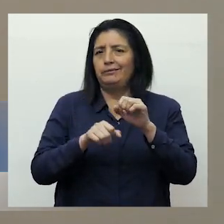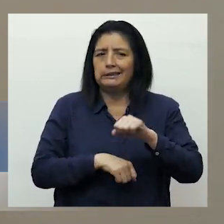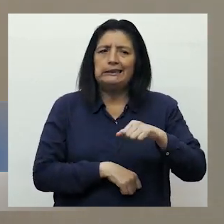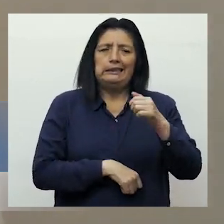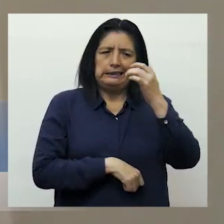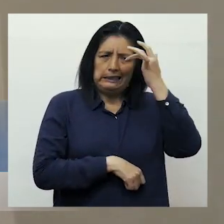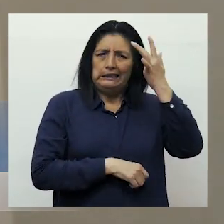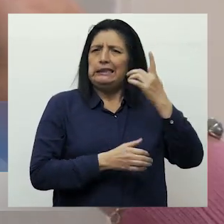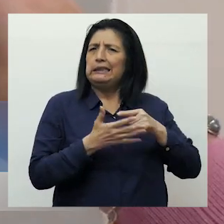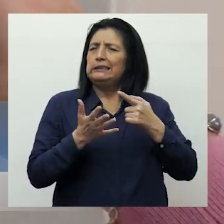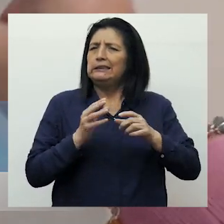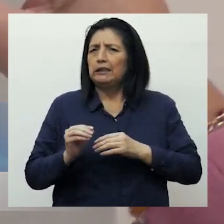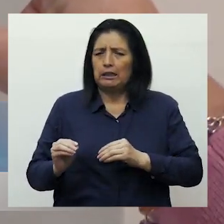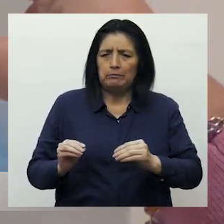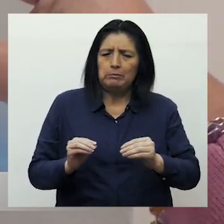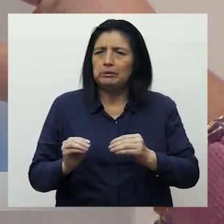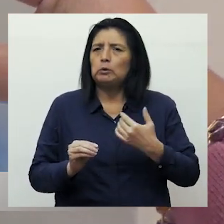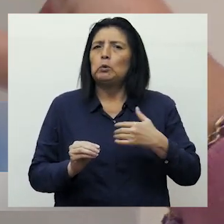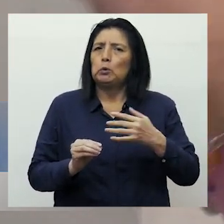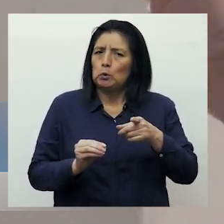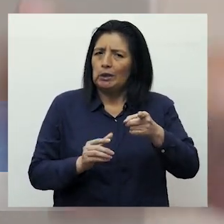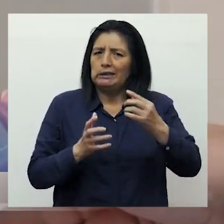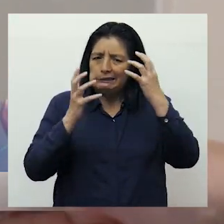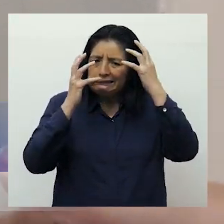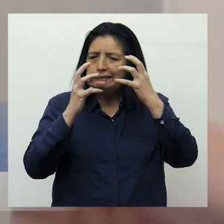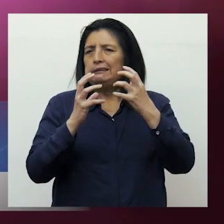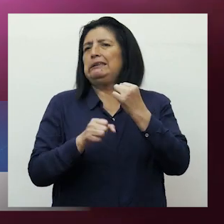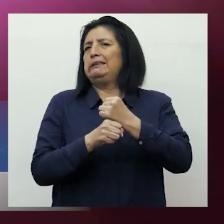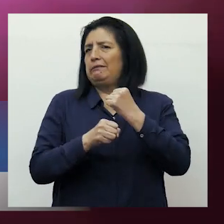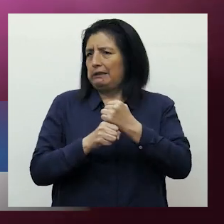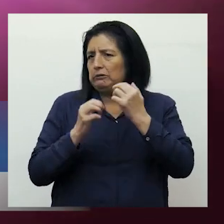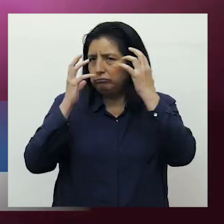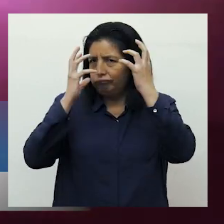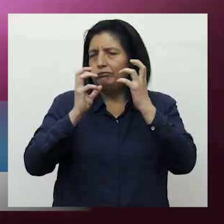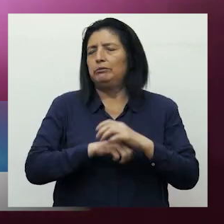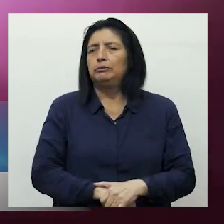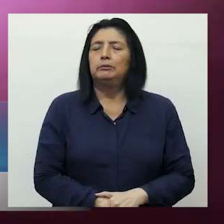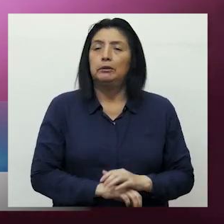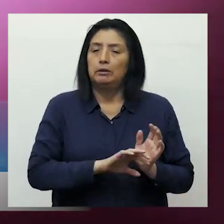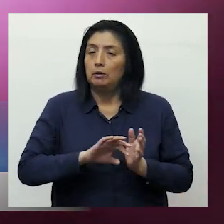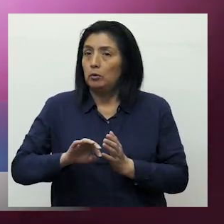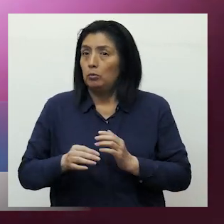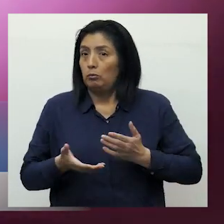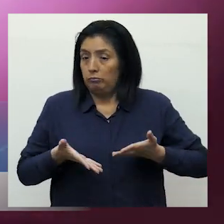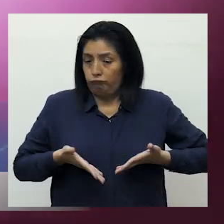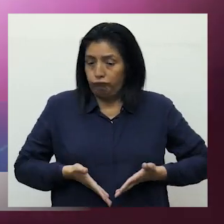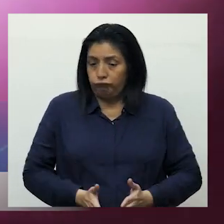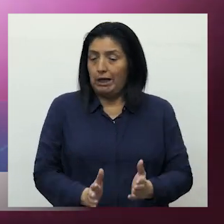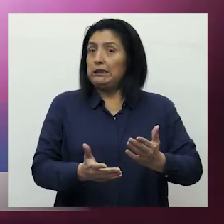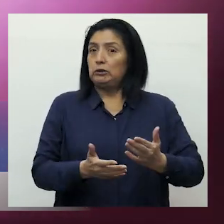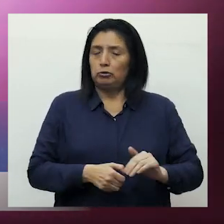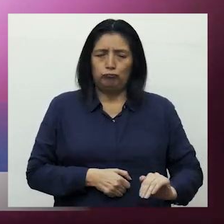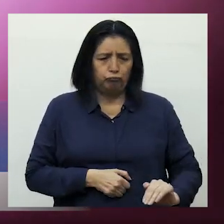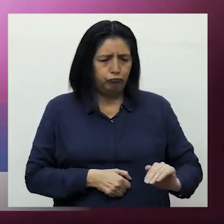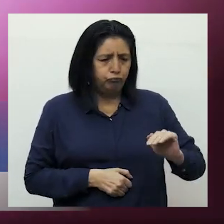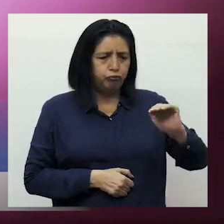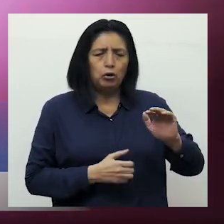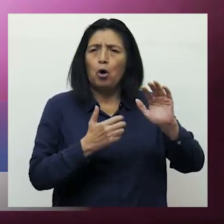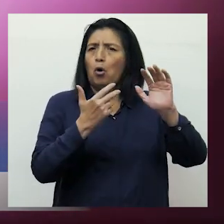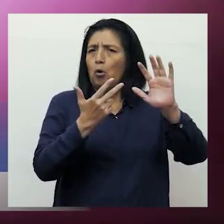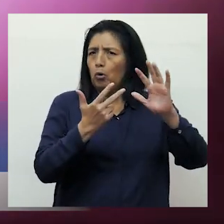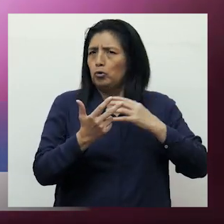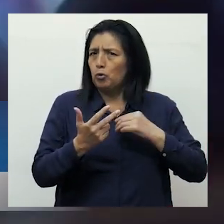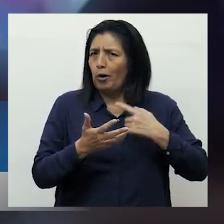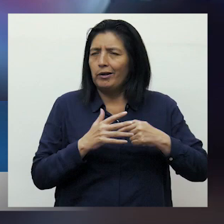parte motora, prácticamente ahí están las grandes funciones cerebrales. Cuando el niño nace hasta los 8 años, las